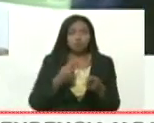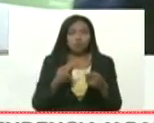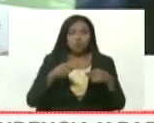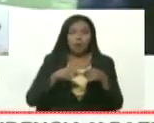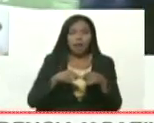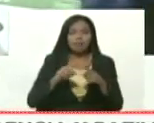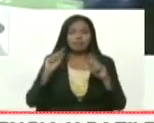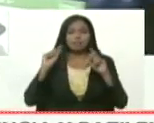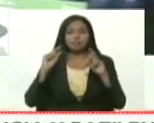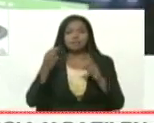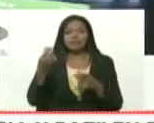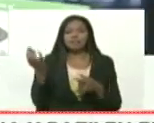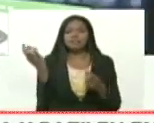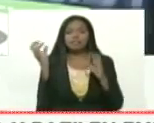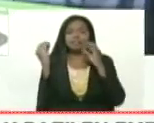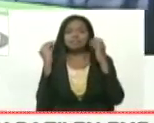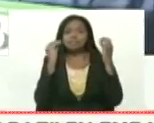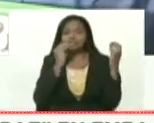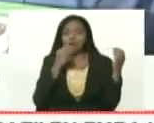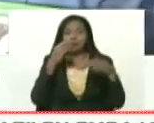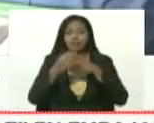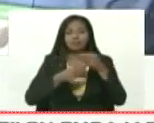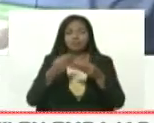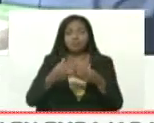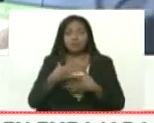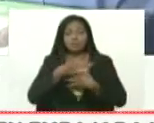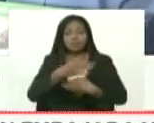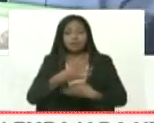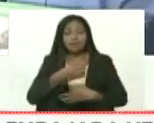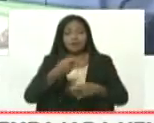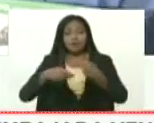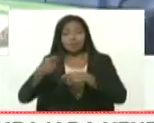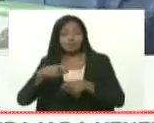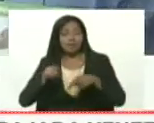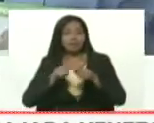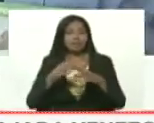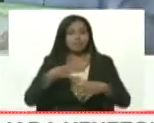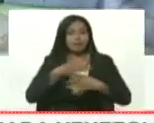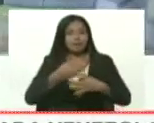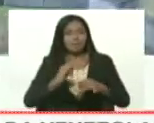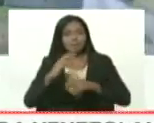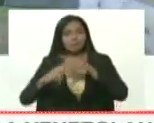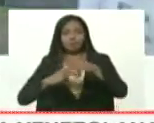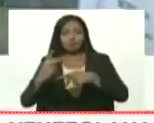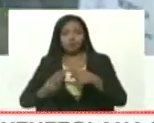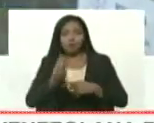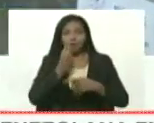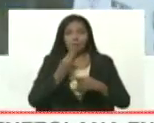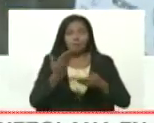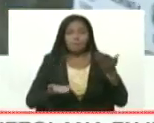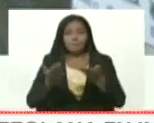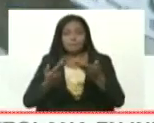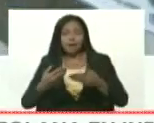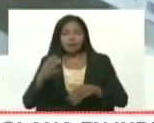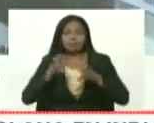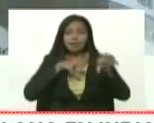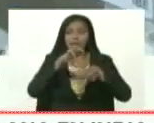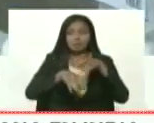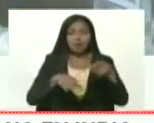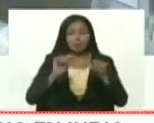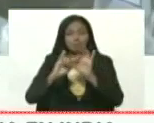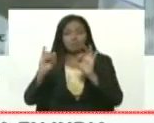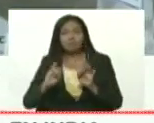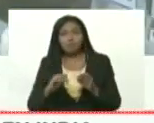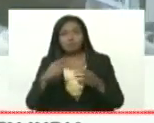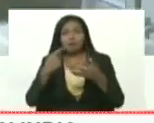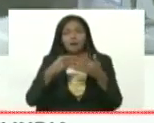¿no? Se están clonando especies que tienen interés comercial, digamos, interés para la producción de alimentos balanceados para animal. ¿Ok? Se están clonando